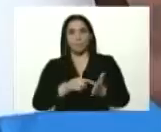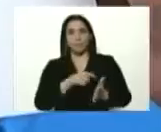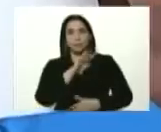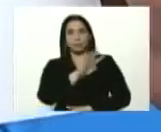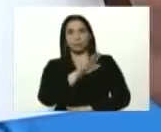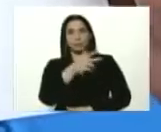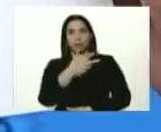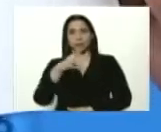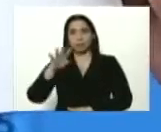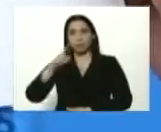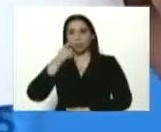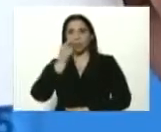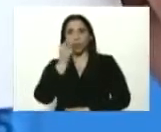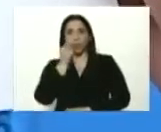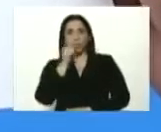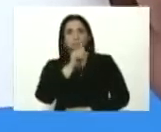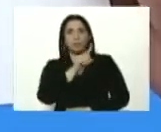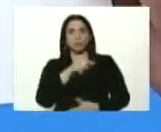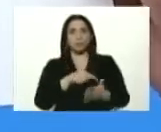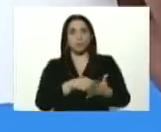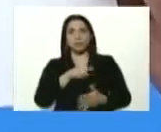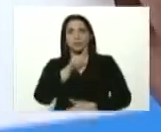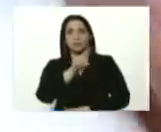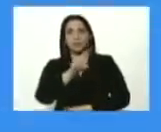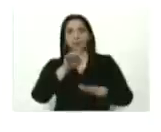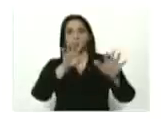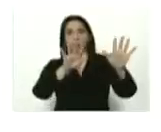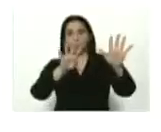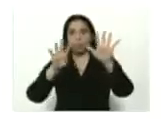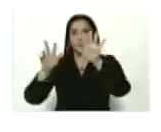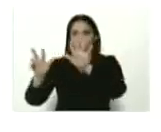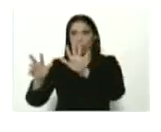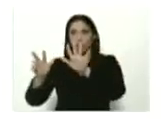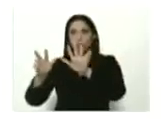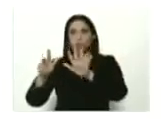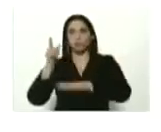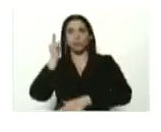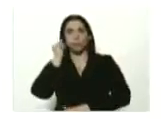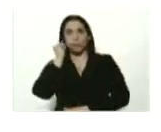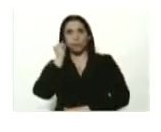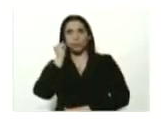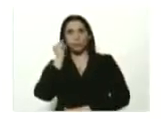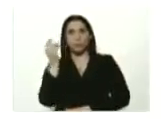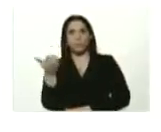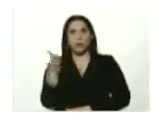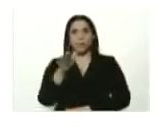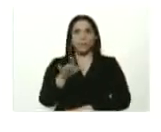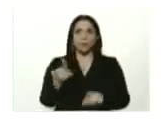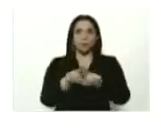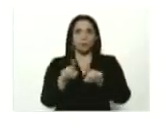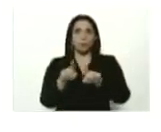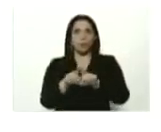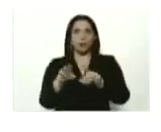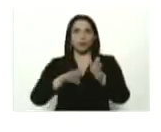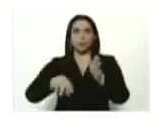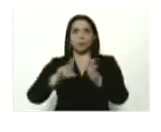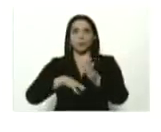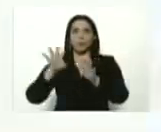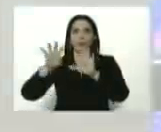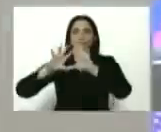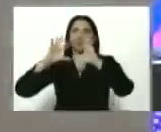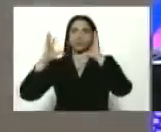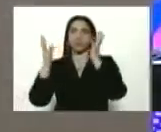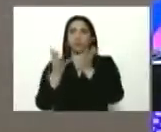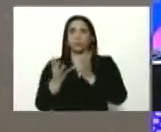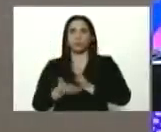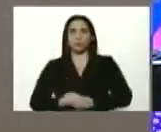1.434 son de sexo masculino, 1.198 de sexo femenino, es más o menos el mismo patrón que se repite a nivel